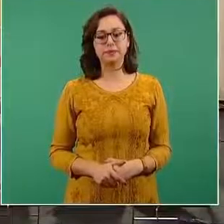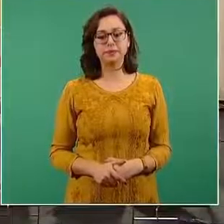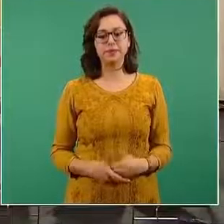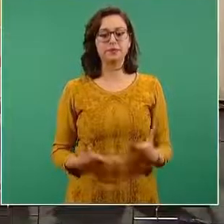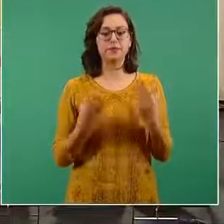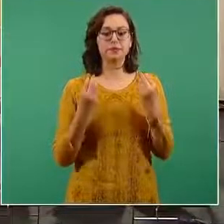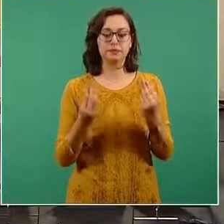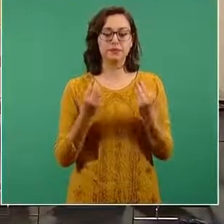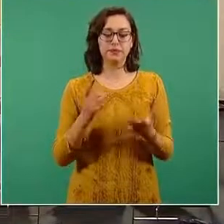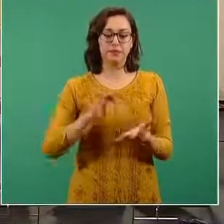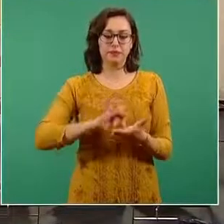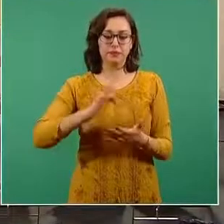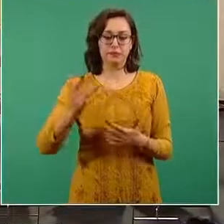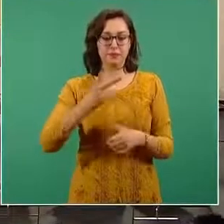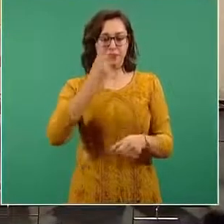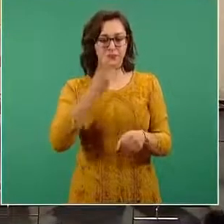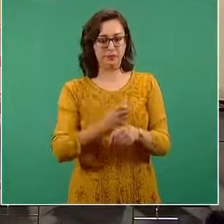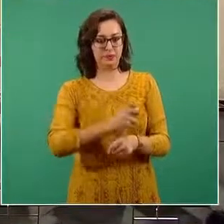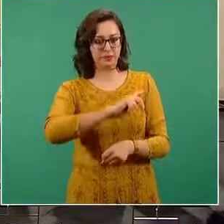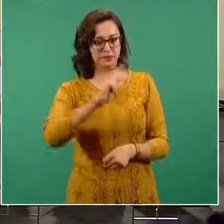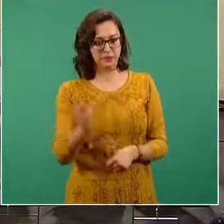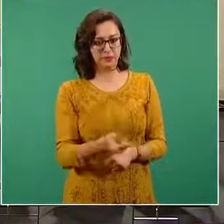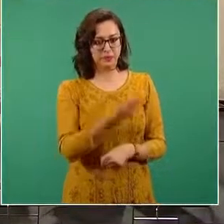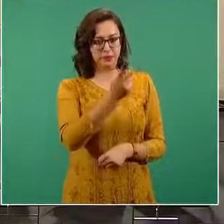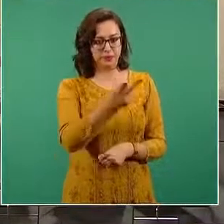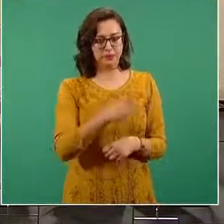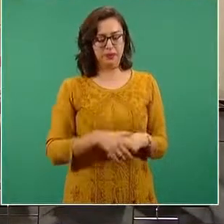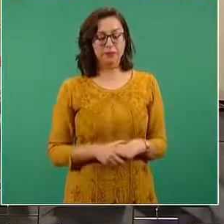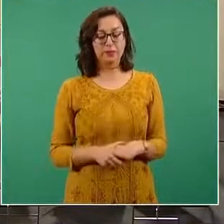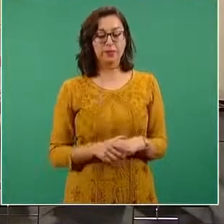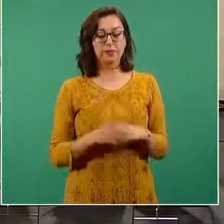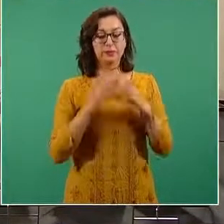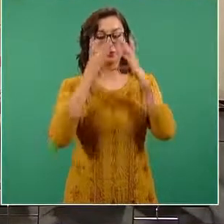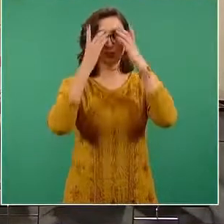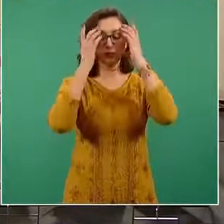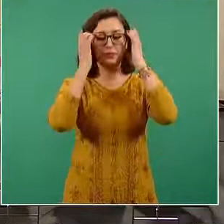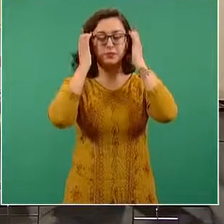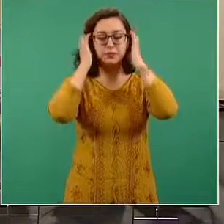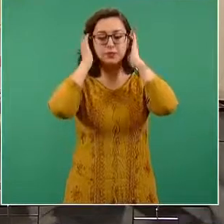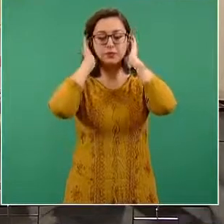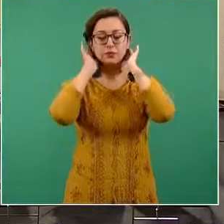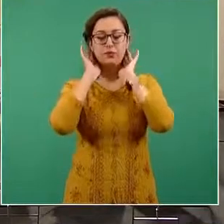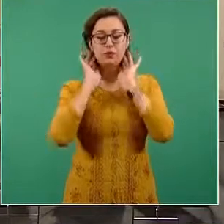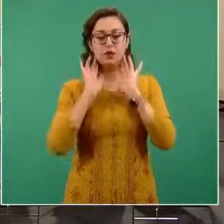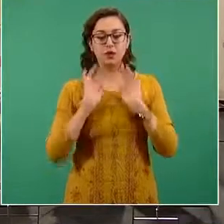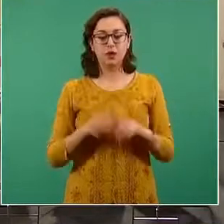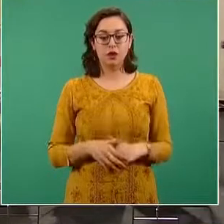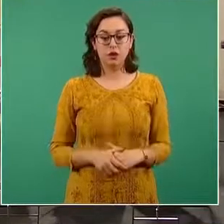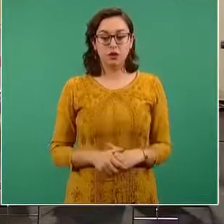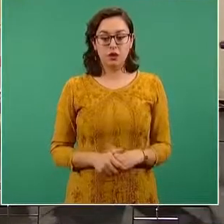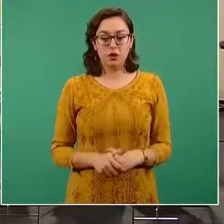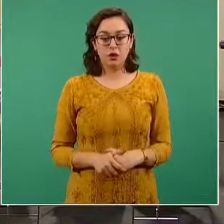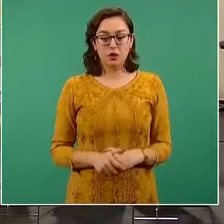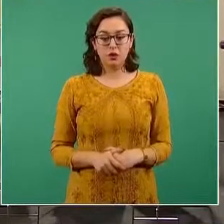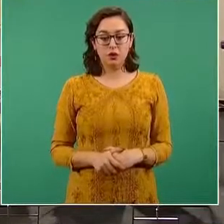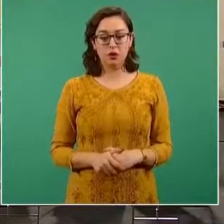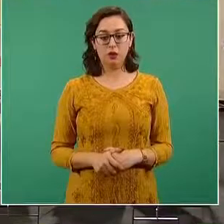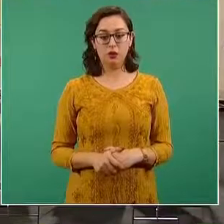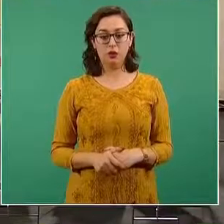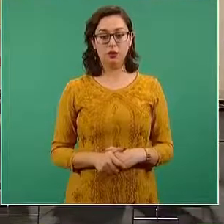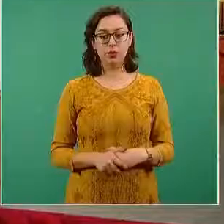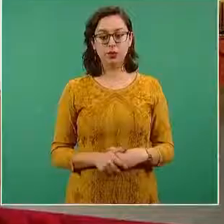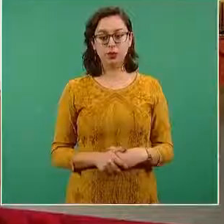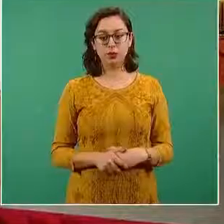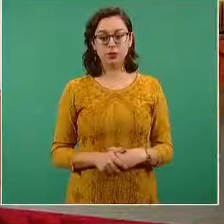Muchas gracias. Una segunda reflexión. ¿Cuál considera ustedes en la experiencia del estado